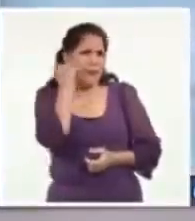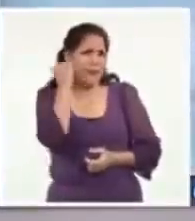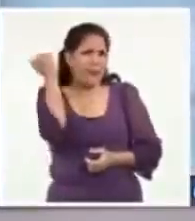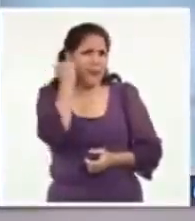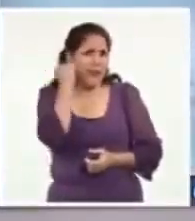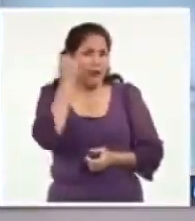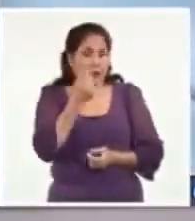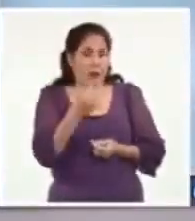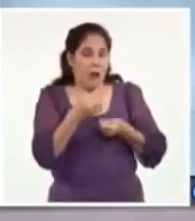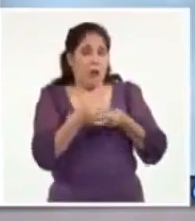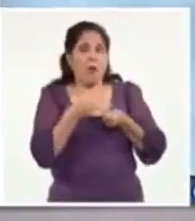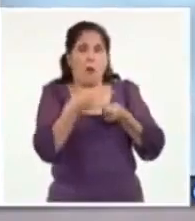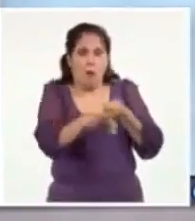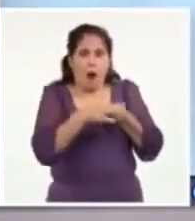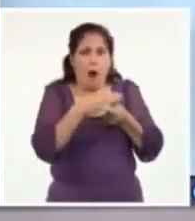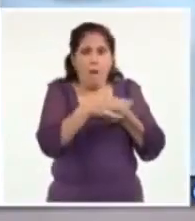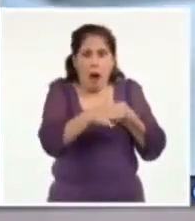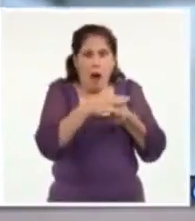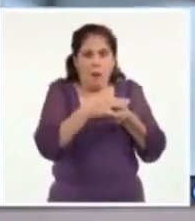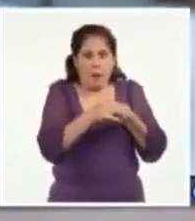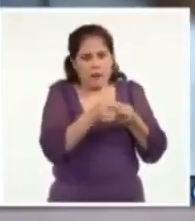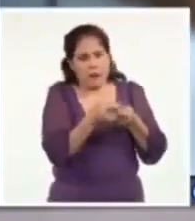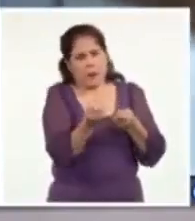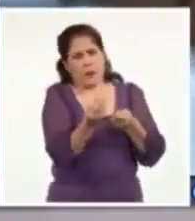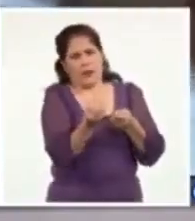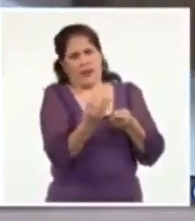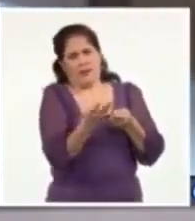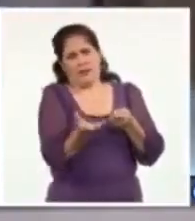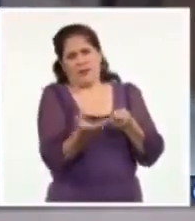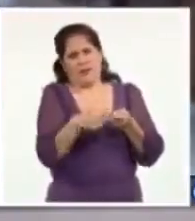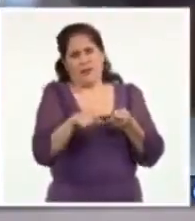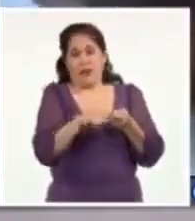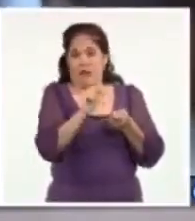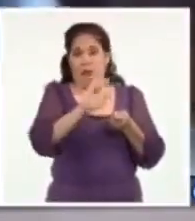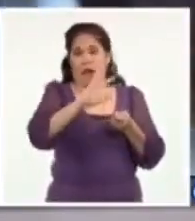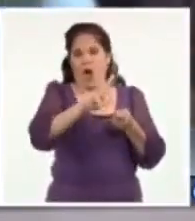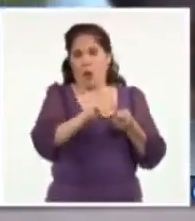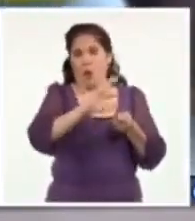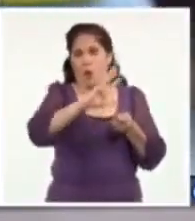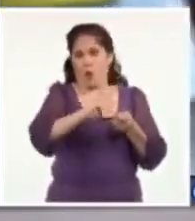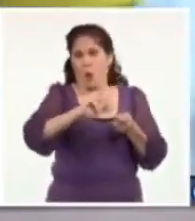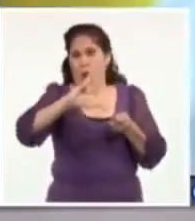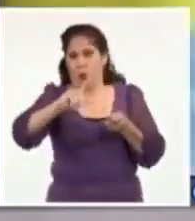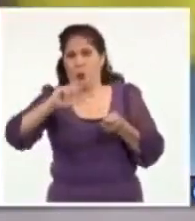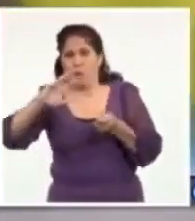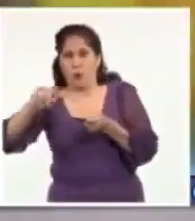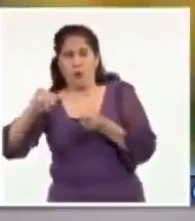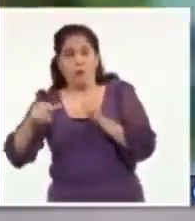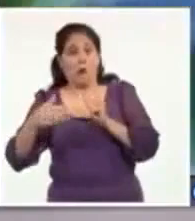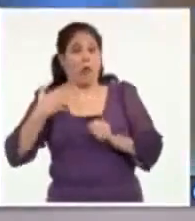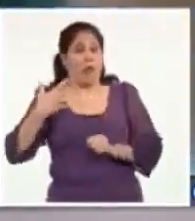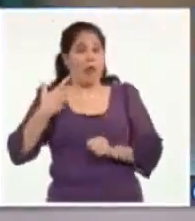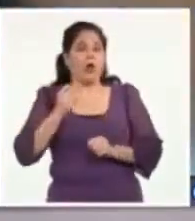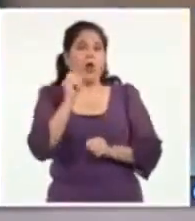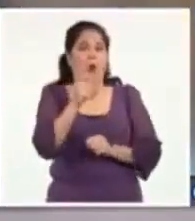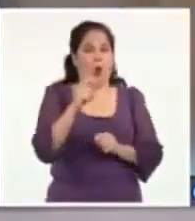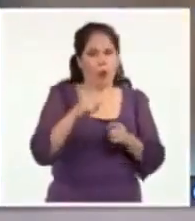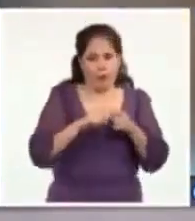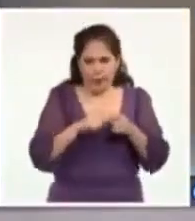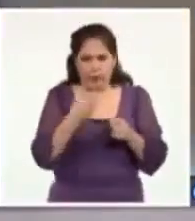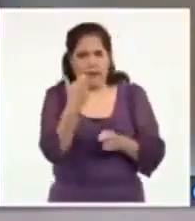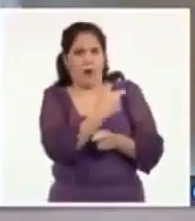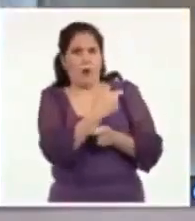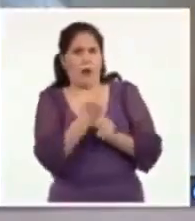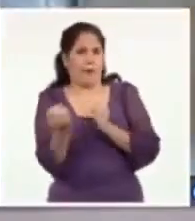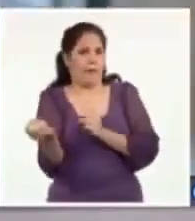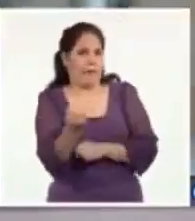de dinero público el hombre que se vendió como Mesías anticorrupción y al que se le acumularon escándalos compras enmarañadas de vacunas